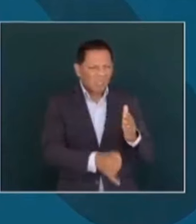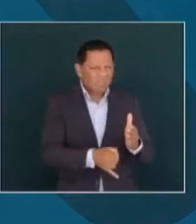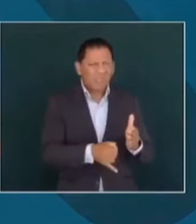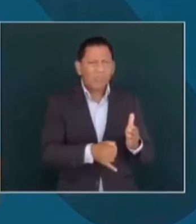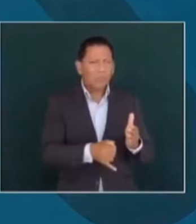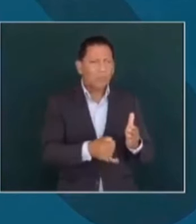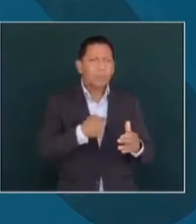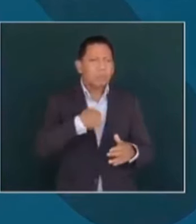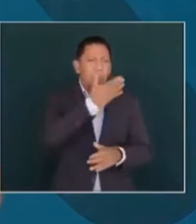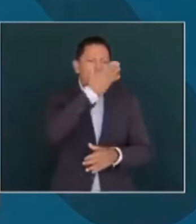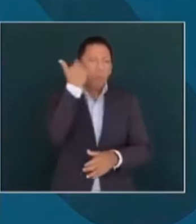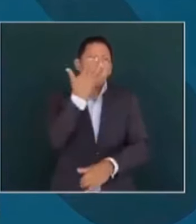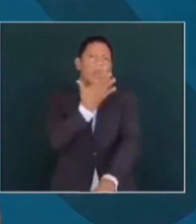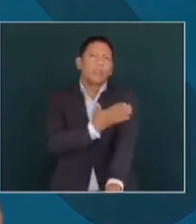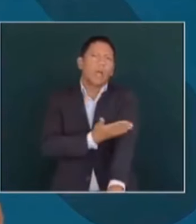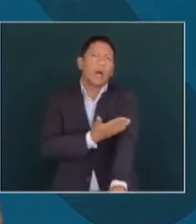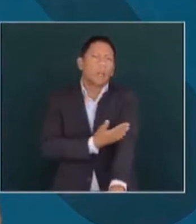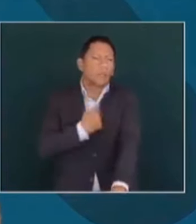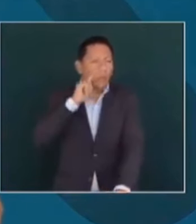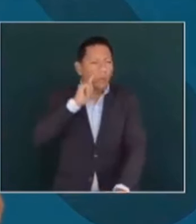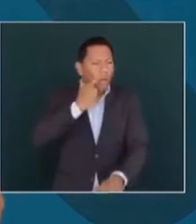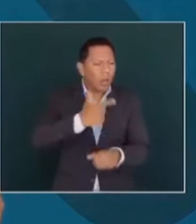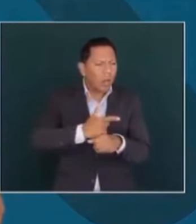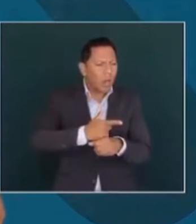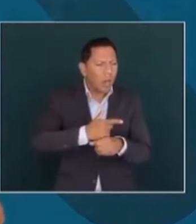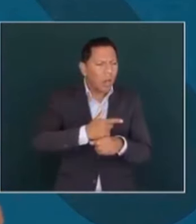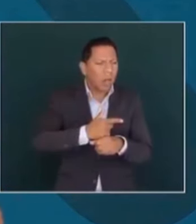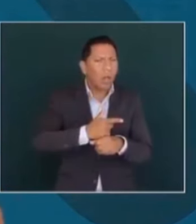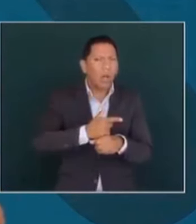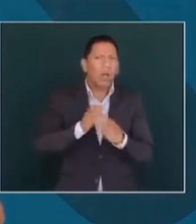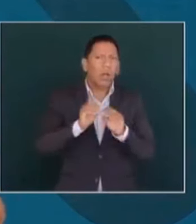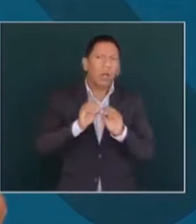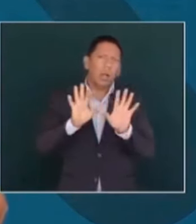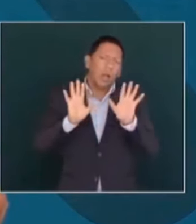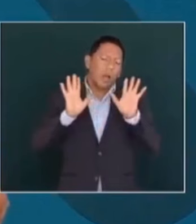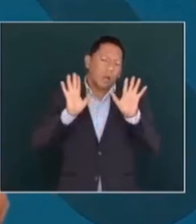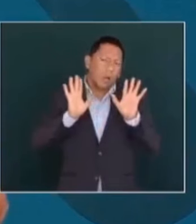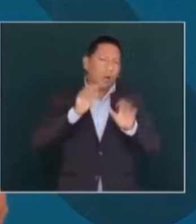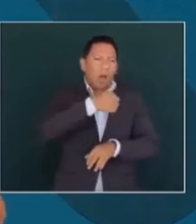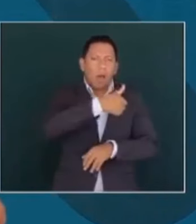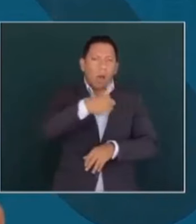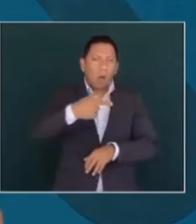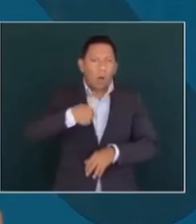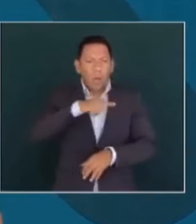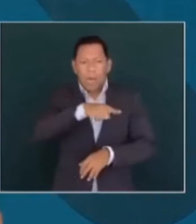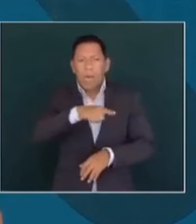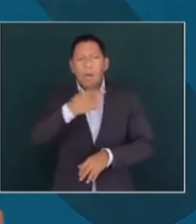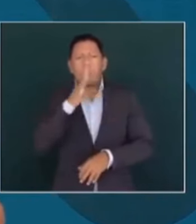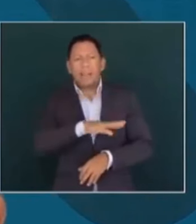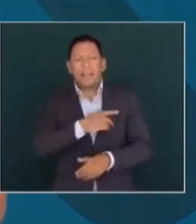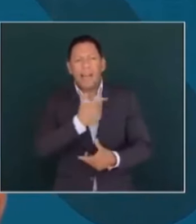de esta guerra sucia, porque ellos saben muy bien lo que está sucediendo y no se